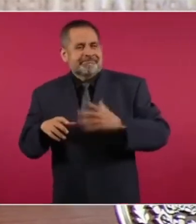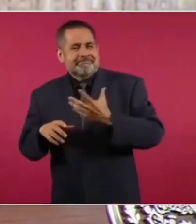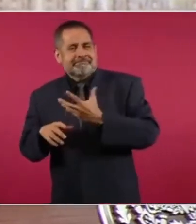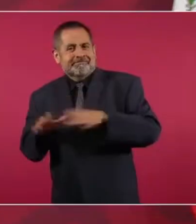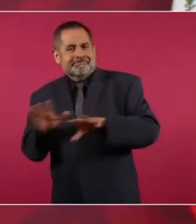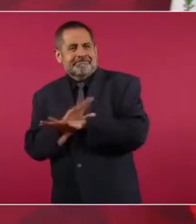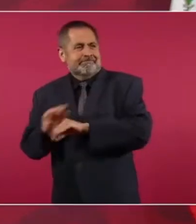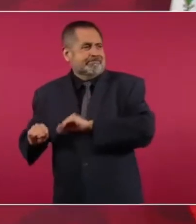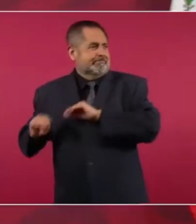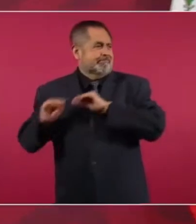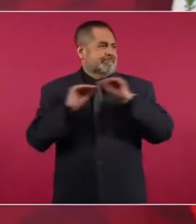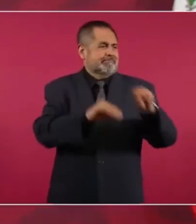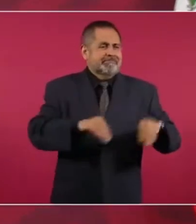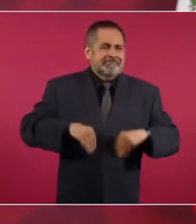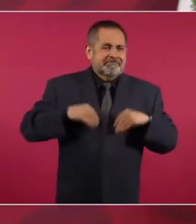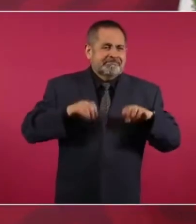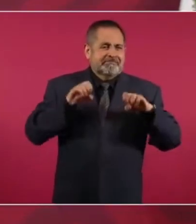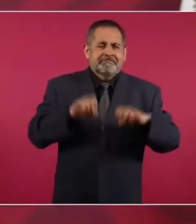las lomas